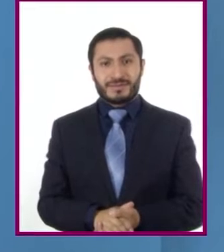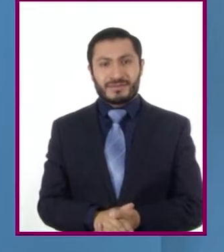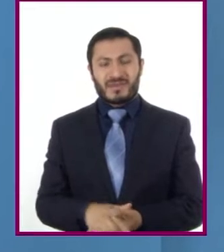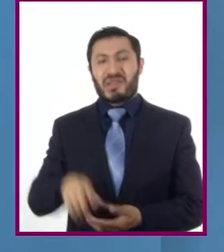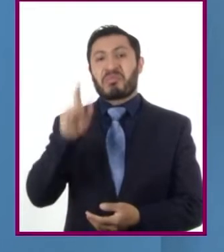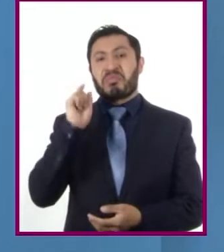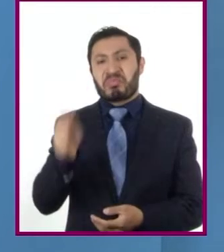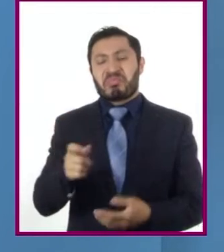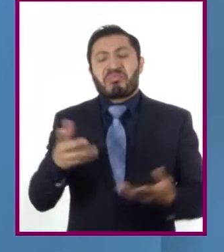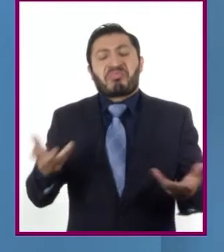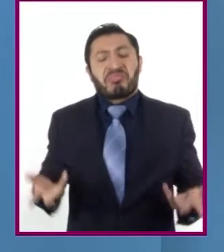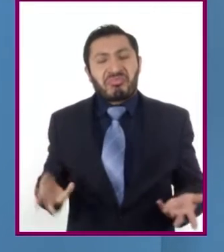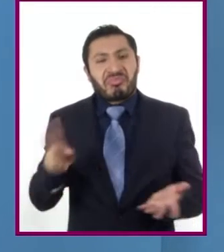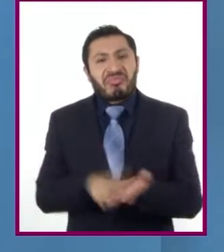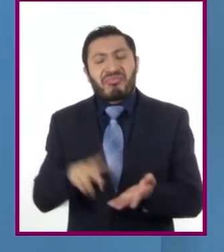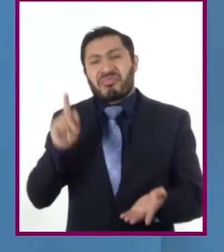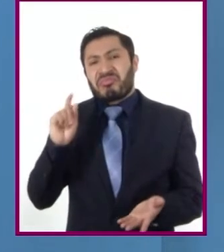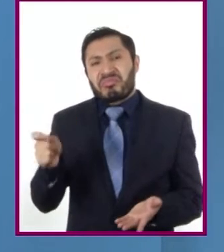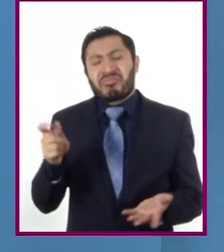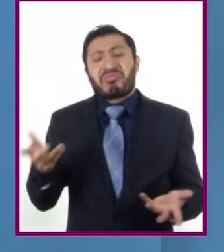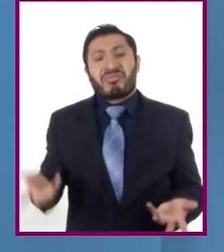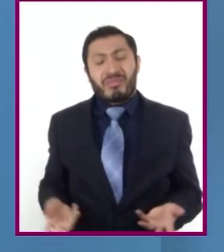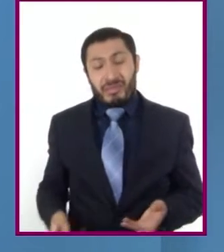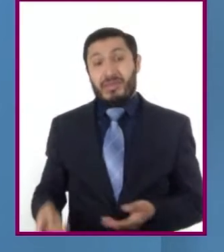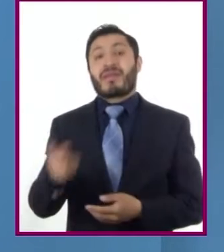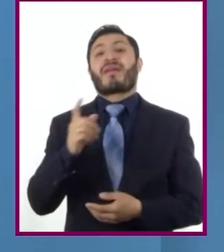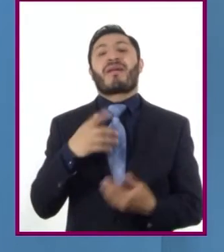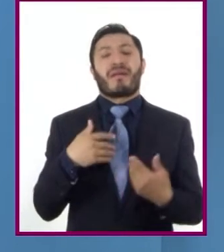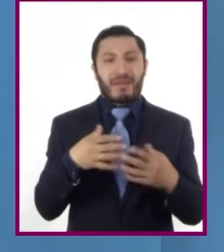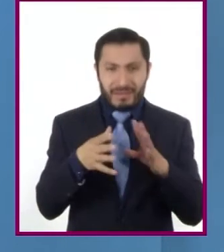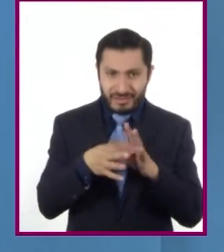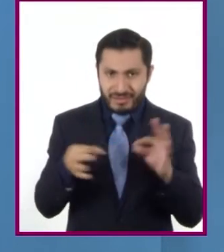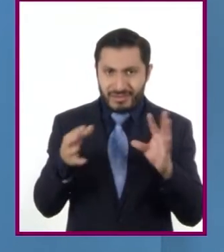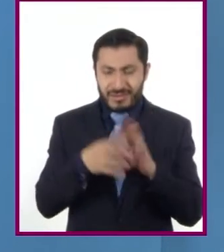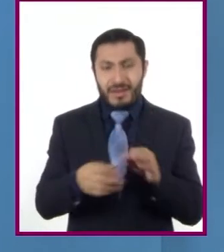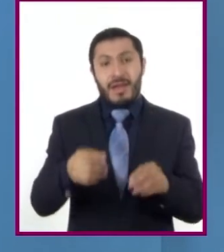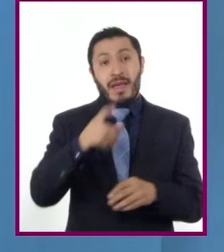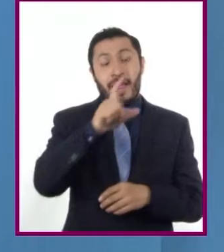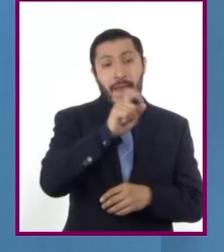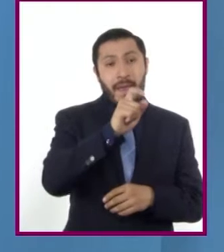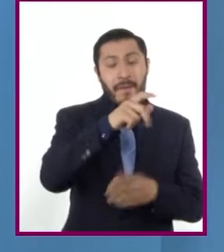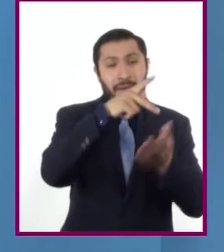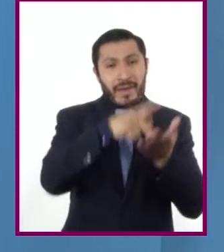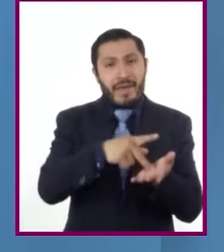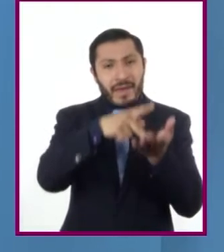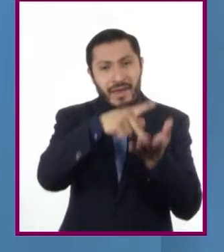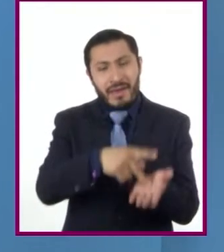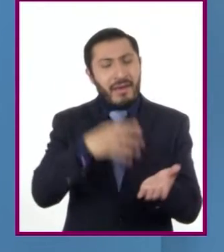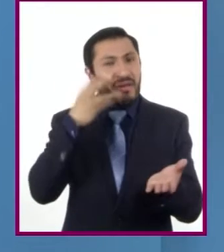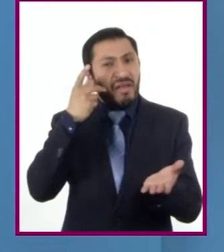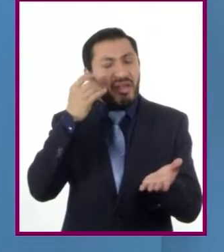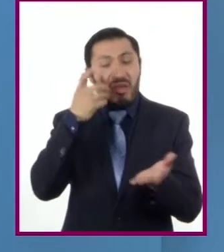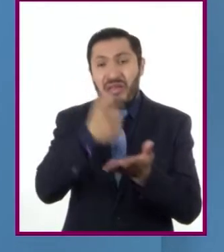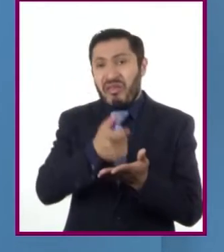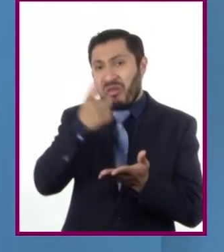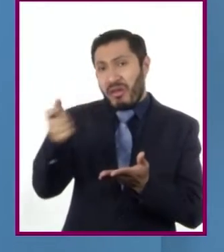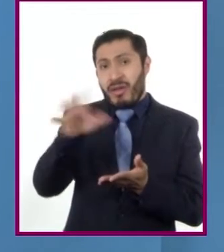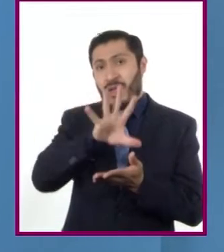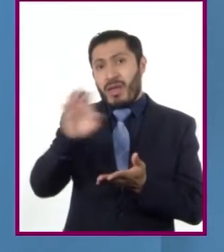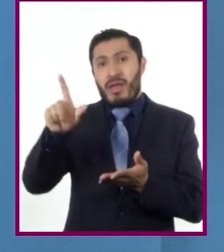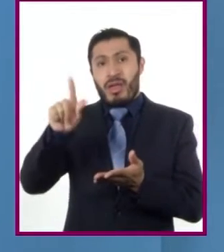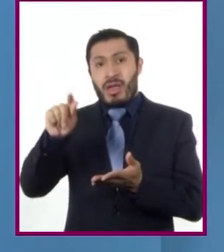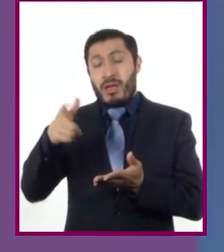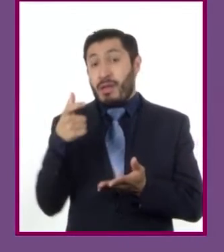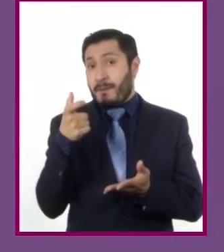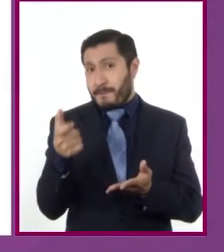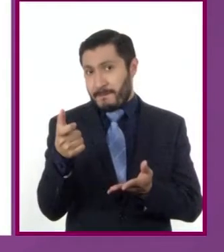¿Qué significa este valor? Significa que por 20 kilogramos de limones se pagarán 570